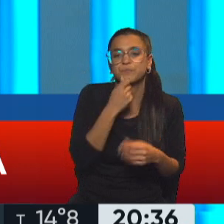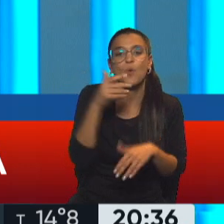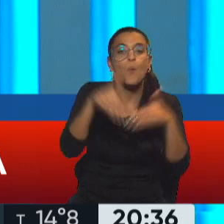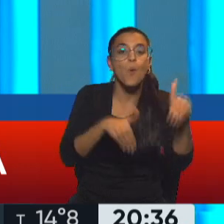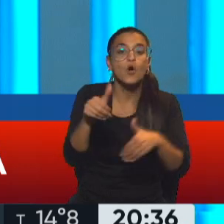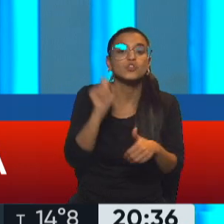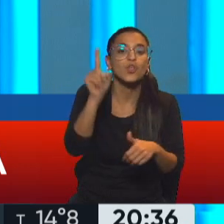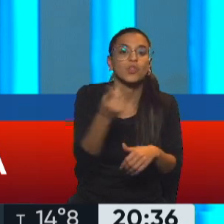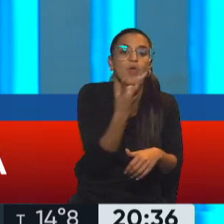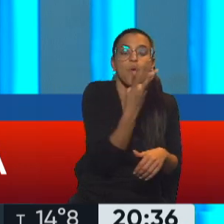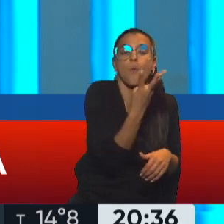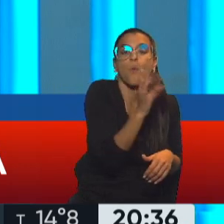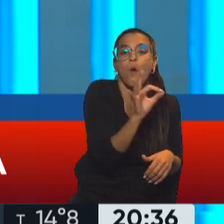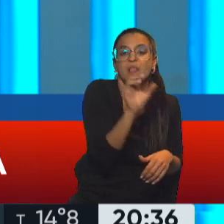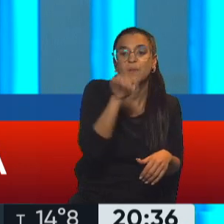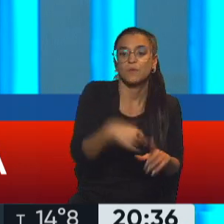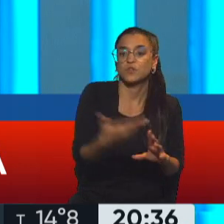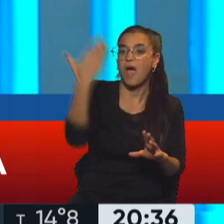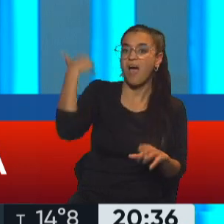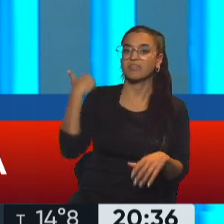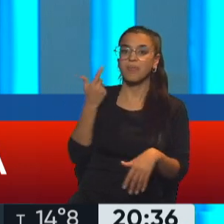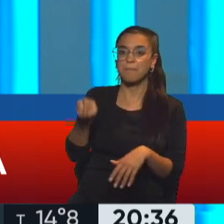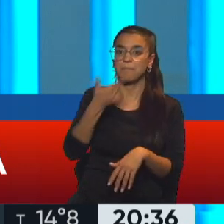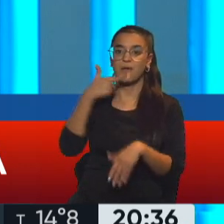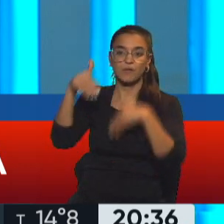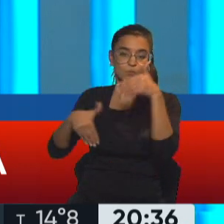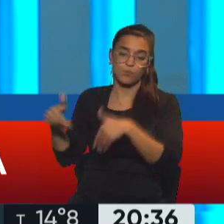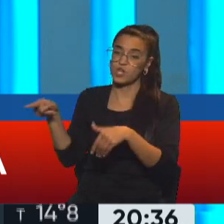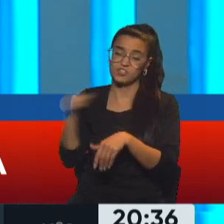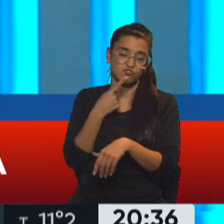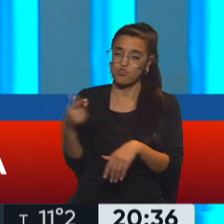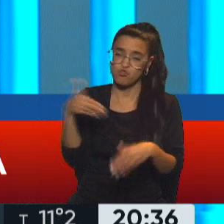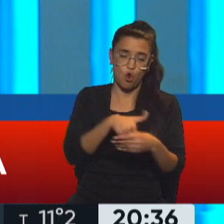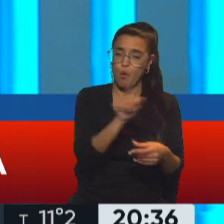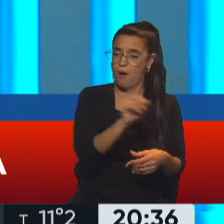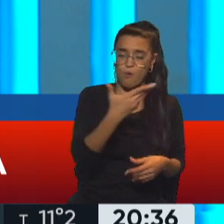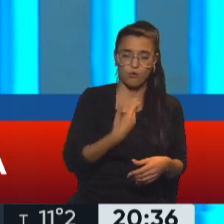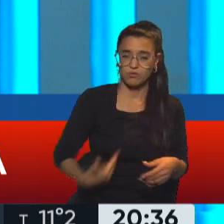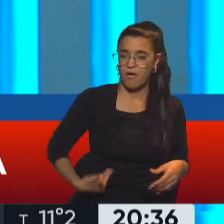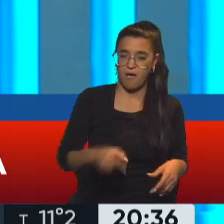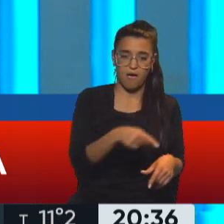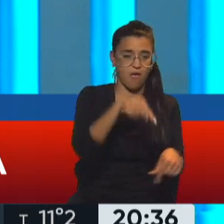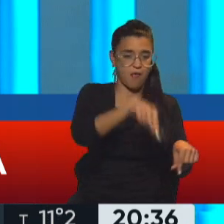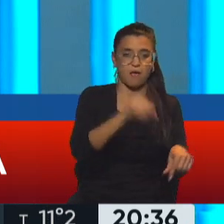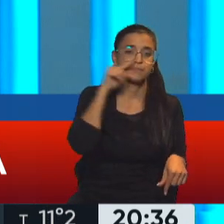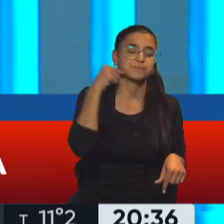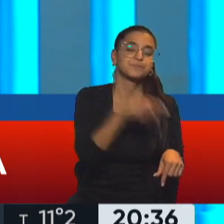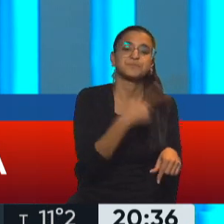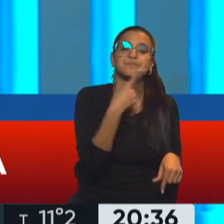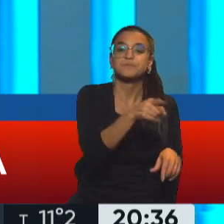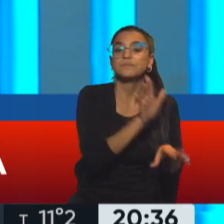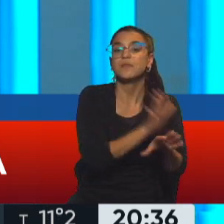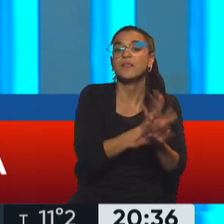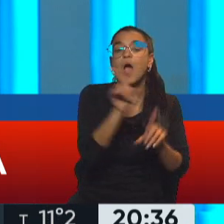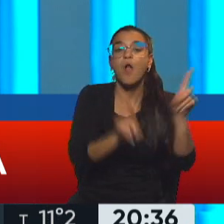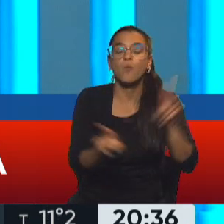votos del 40 que votó a Mauricio Macri, porque esos no lo va a obtener. Tiene que buscar esos votos de los